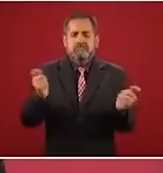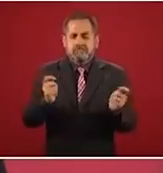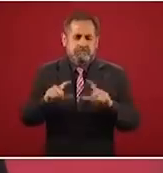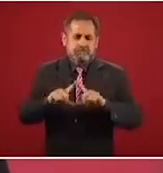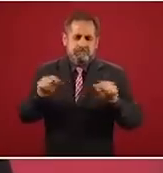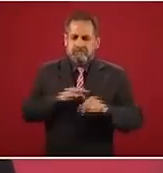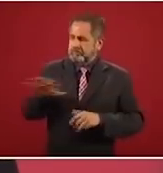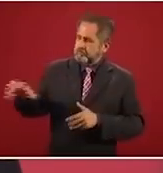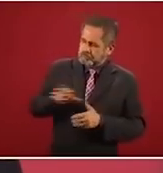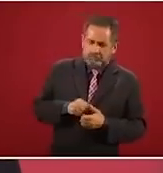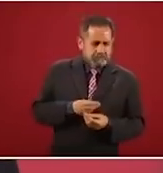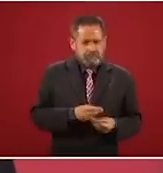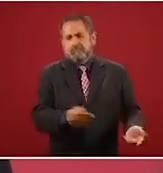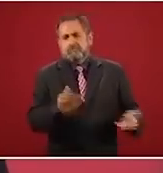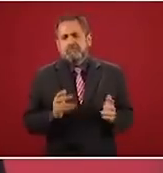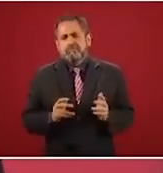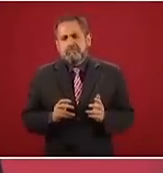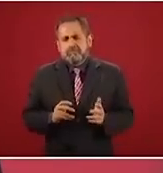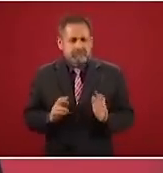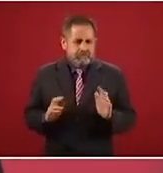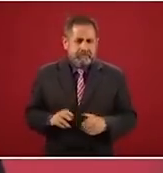o adquirir.